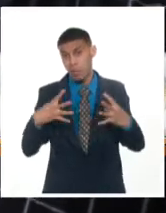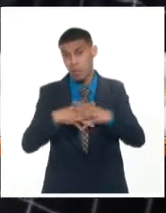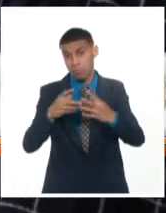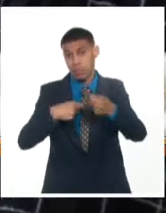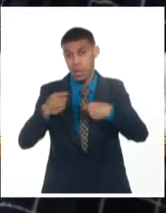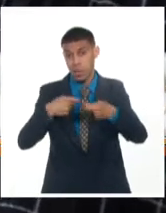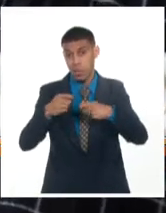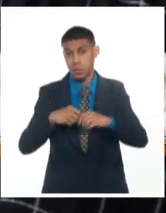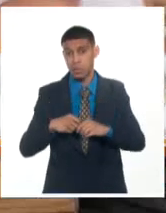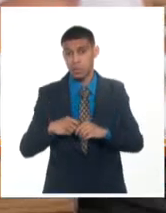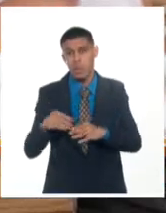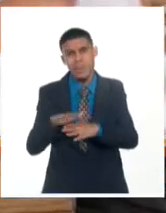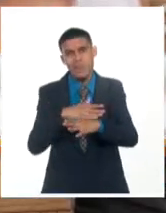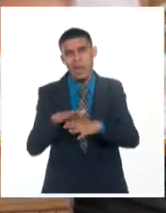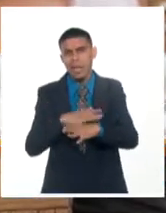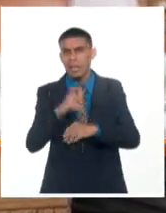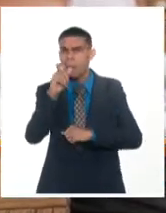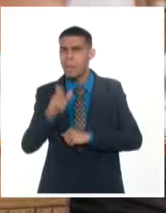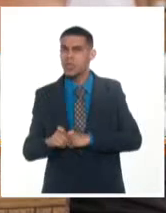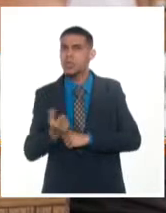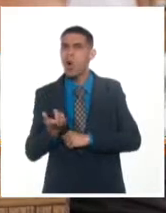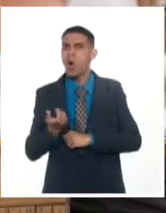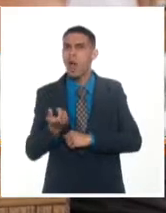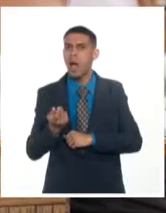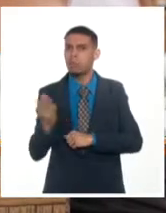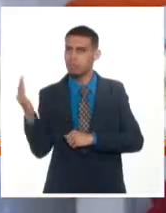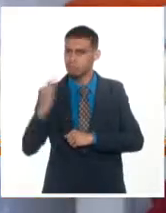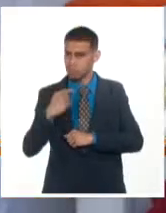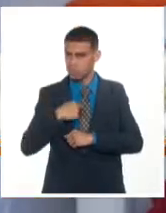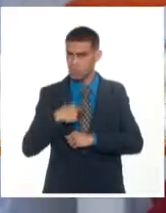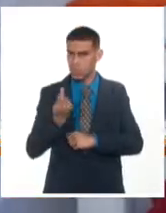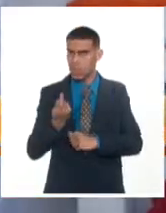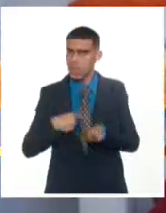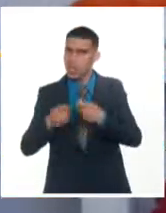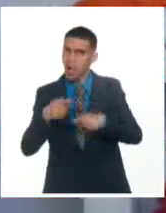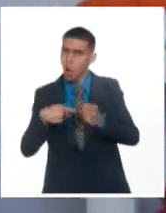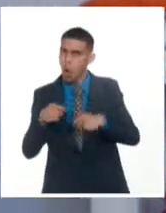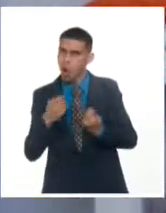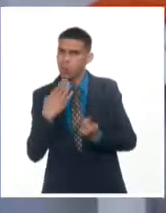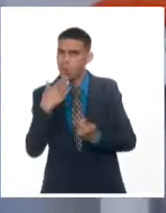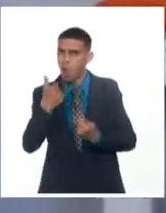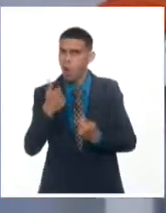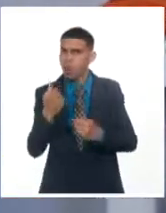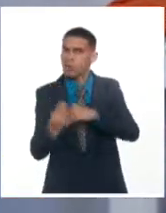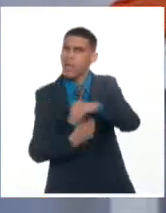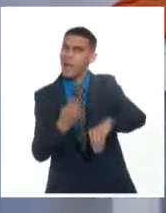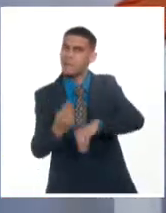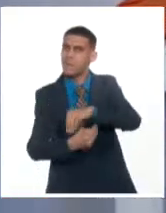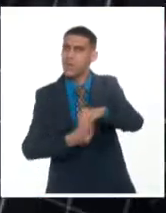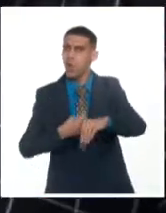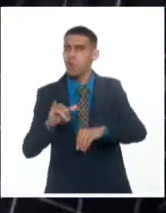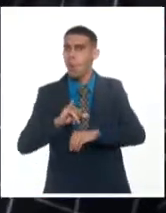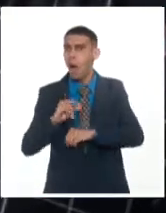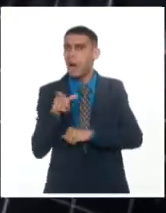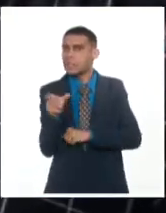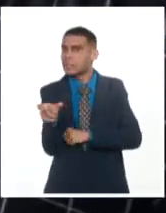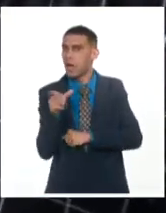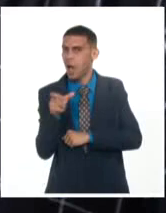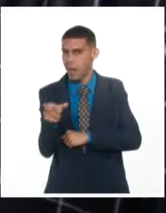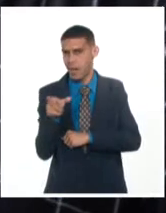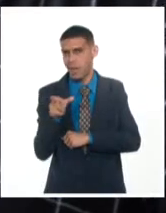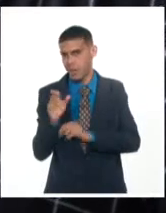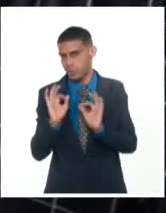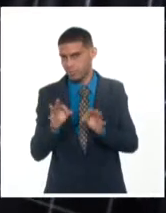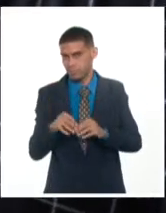se han acercado muchas personas para hacer negocios, vienen, hacemos un intercambio de tarjetas y por ahí más o